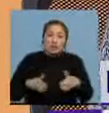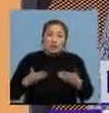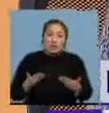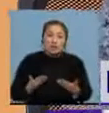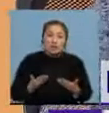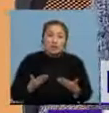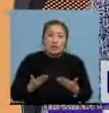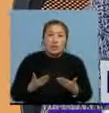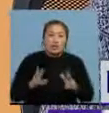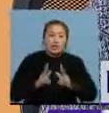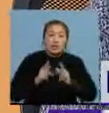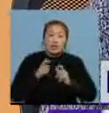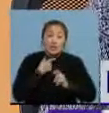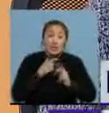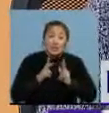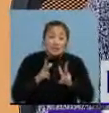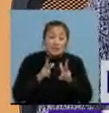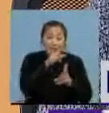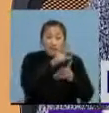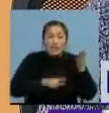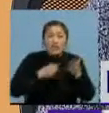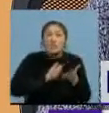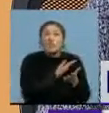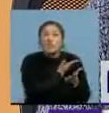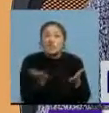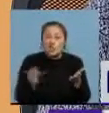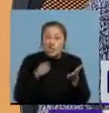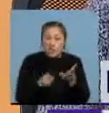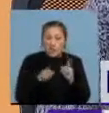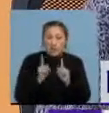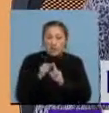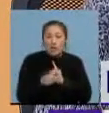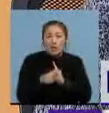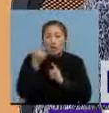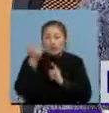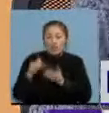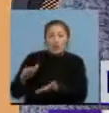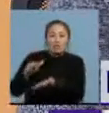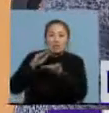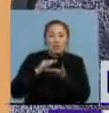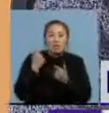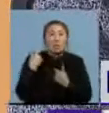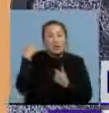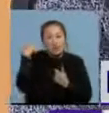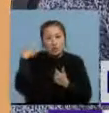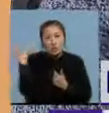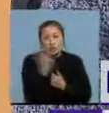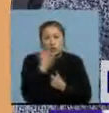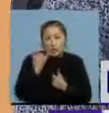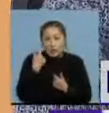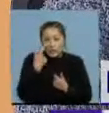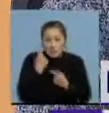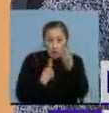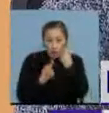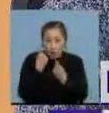quería mencionar eso de la tarifa social y quería mencionar que también se han hecho inversiones porque nosotros teníamos esto en la revisión